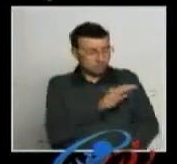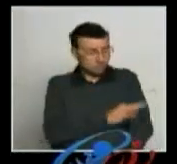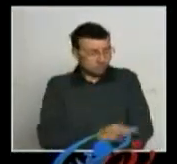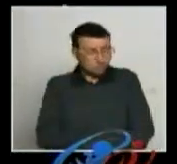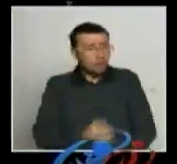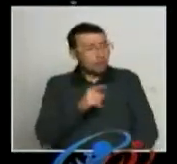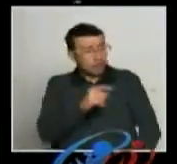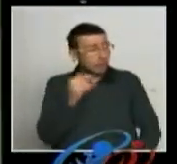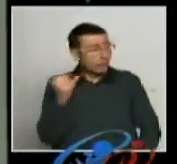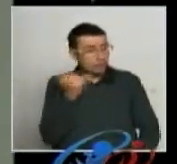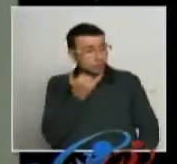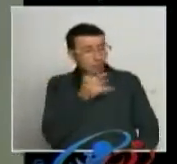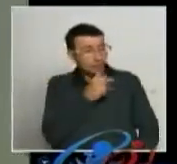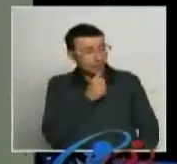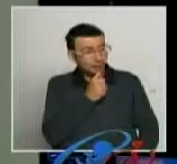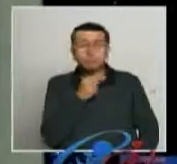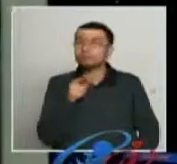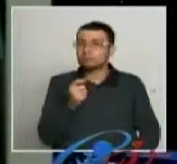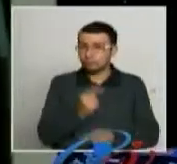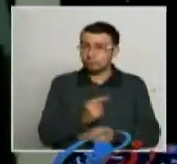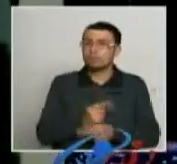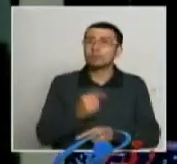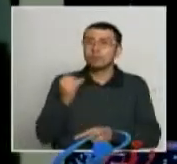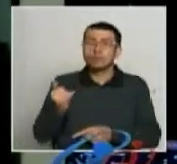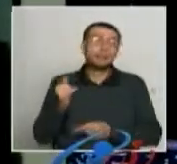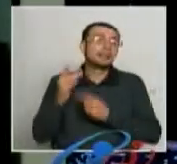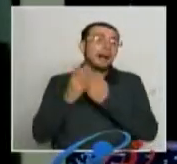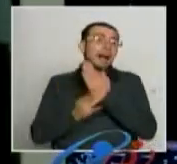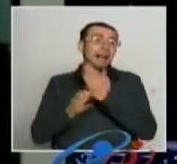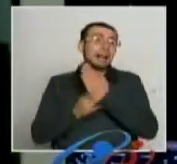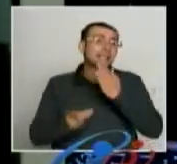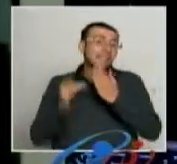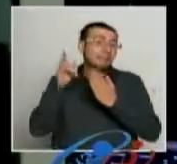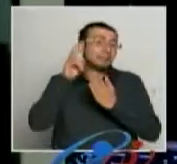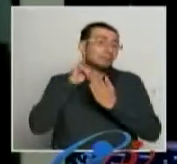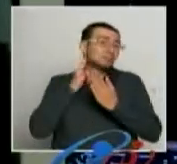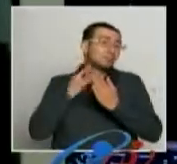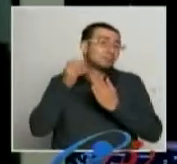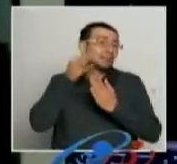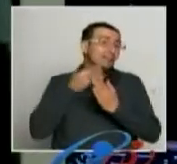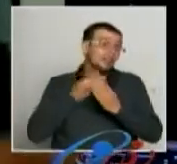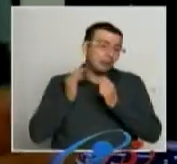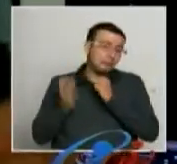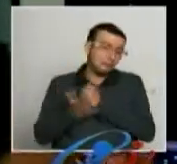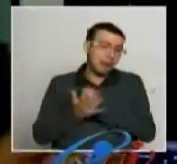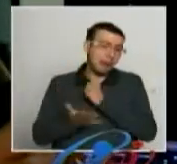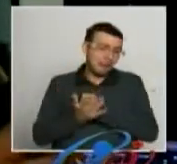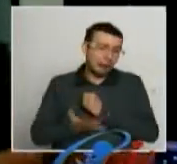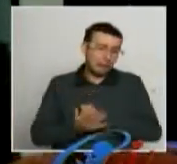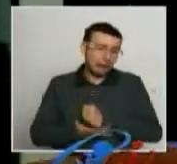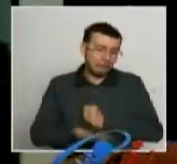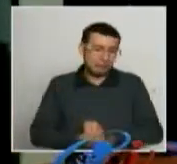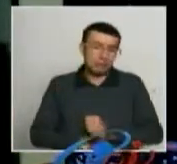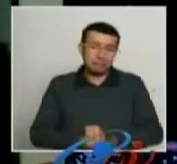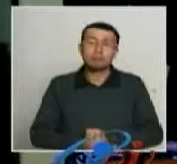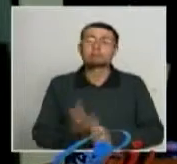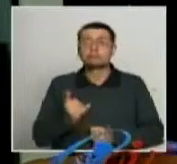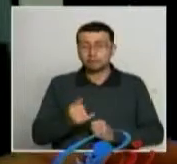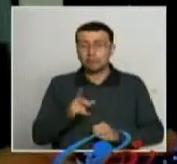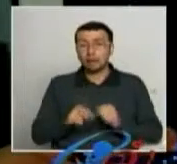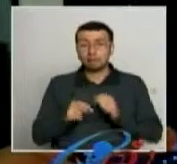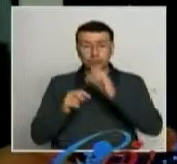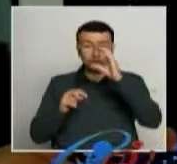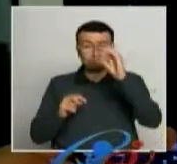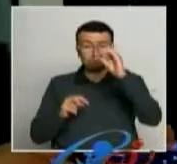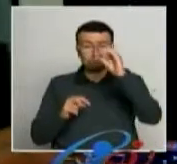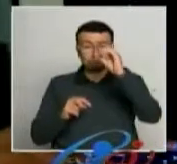de sustancias grasas que se van acumulando ahí y van deteriorando. Por eso también es importante la